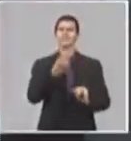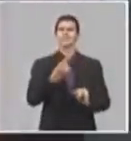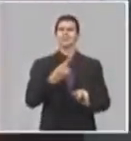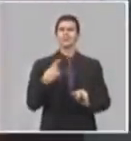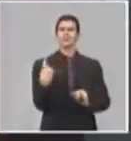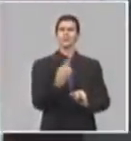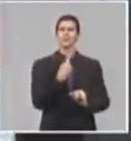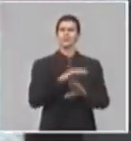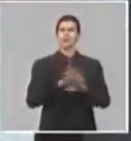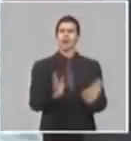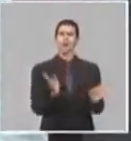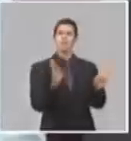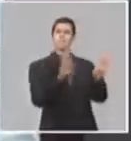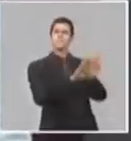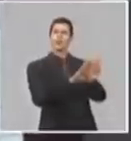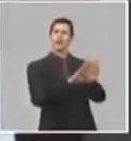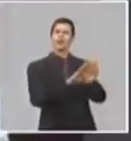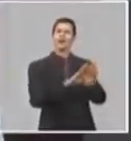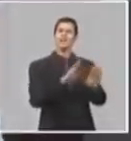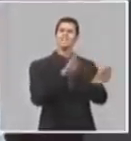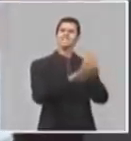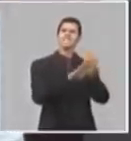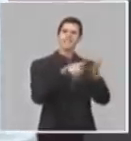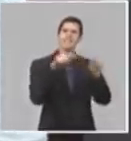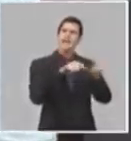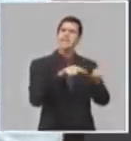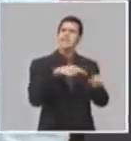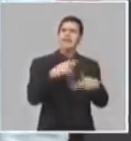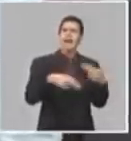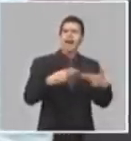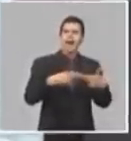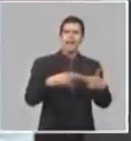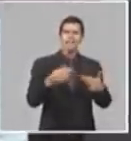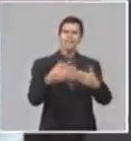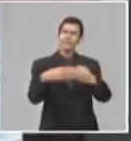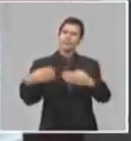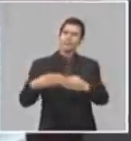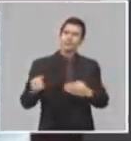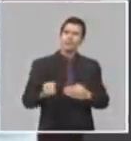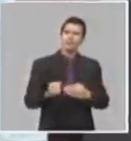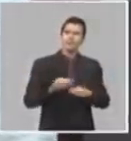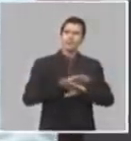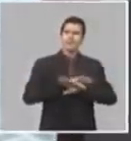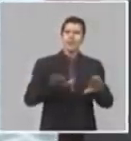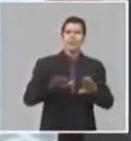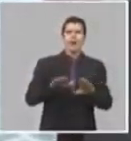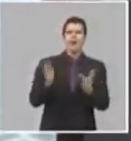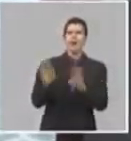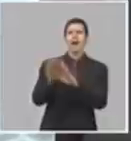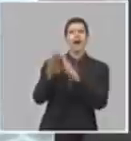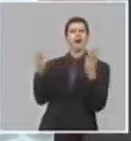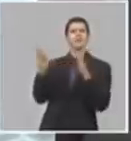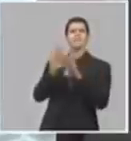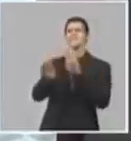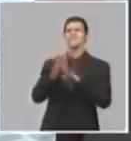divisa, en moneda libremente convertible. Y no es así. Nosotros vamos a mantener